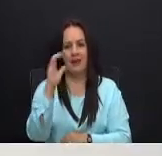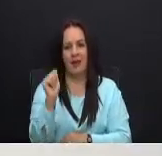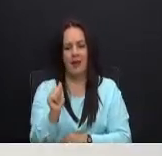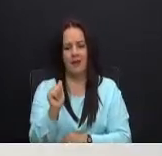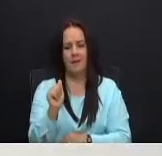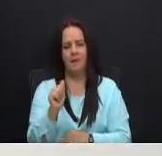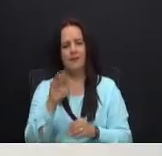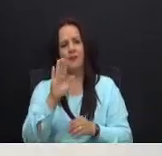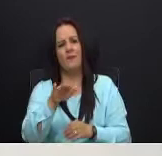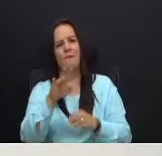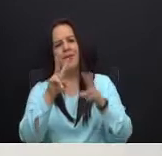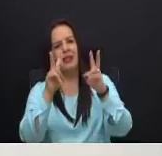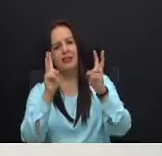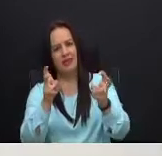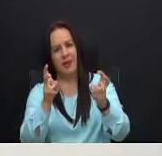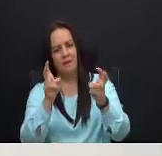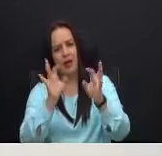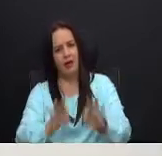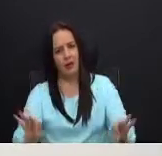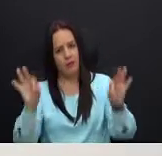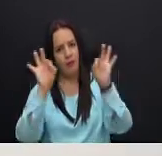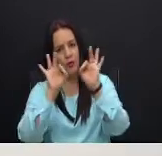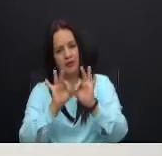Este tema también es muy importante.